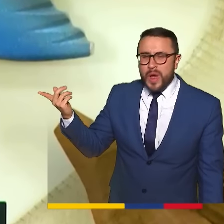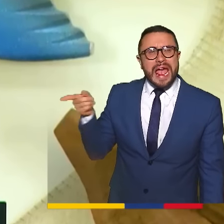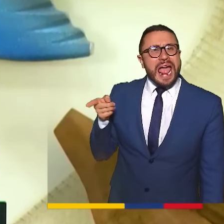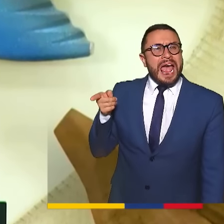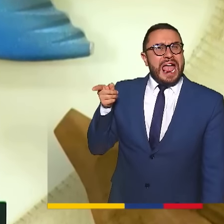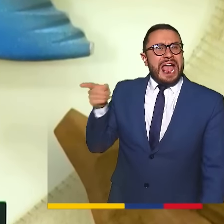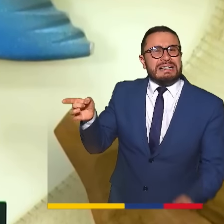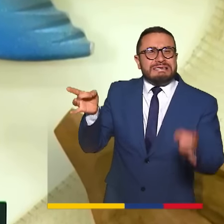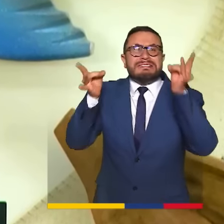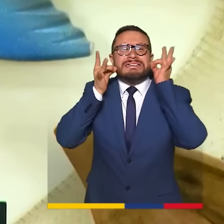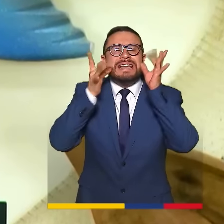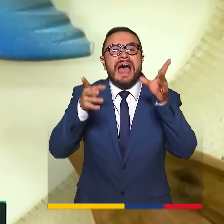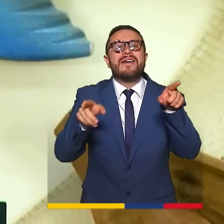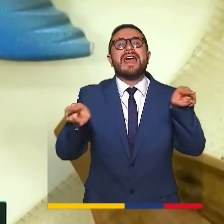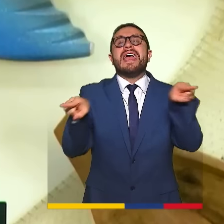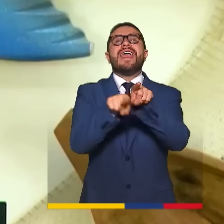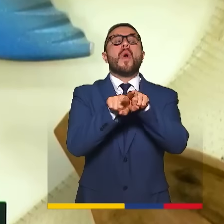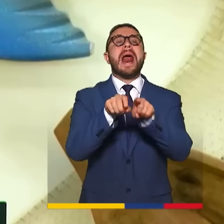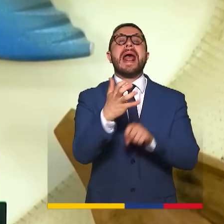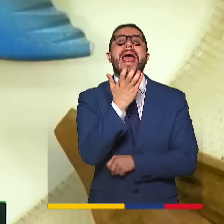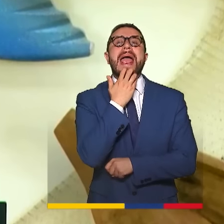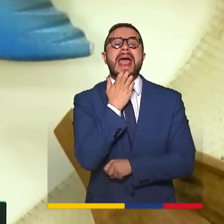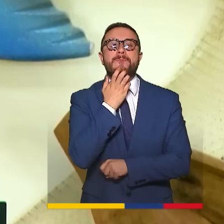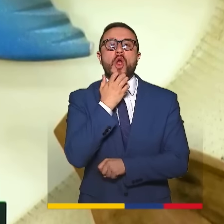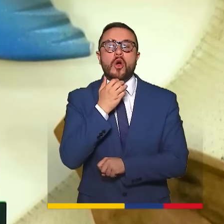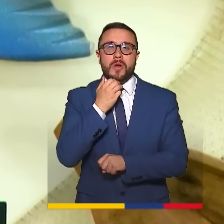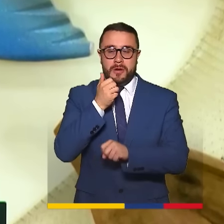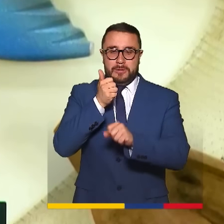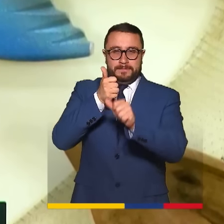deshacer el entuerto, como decía el Quijote de la Mancha.